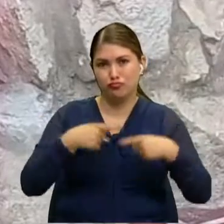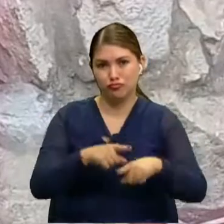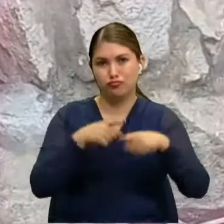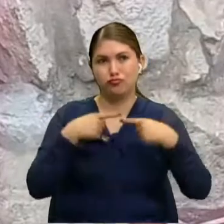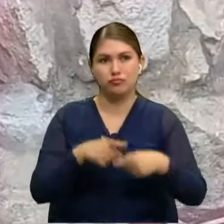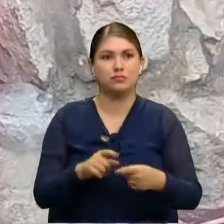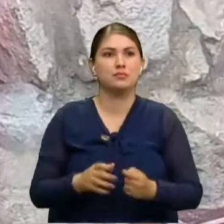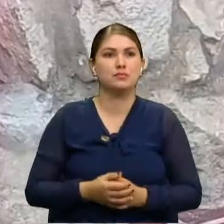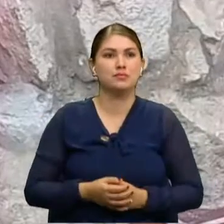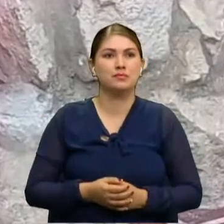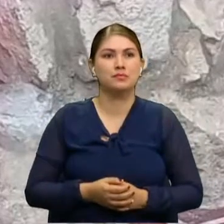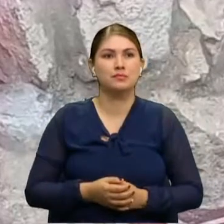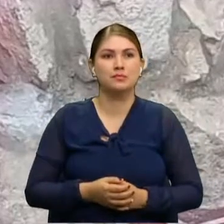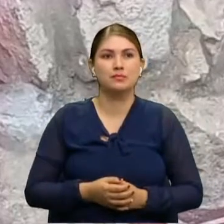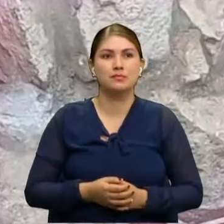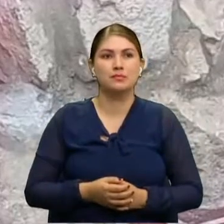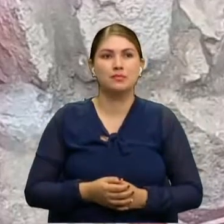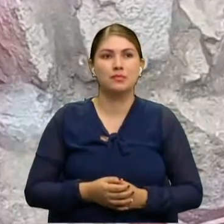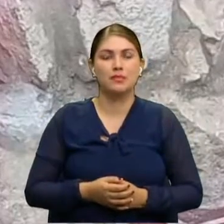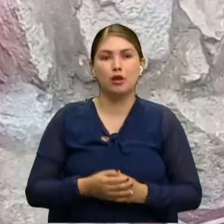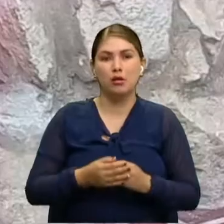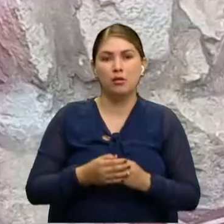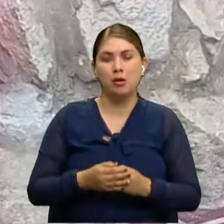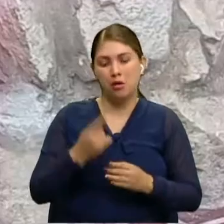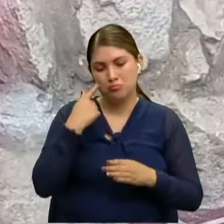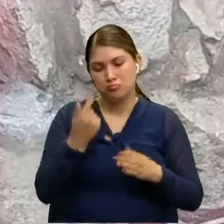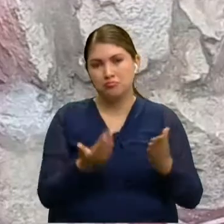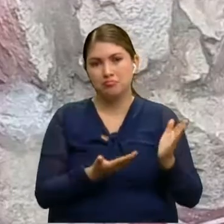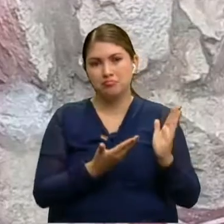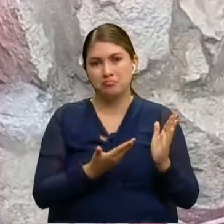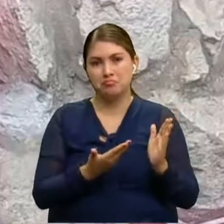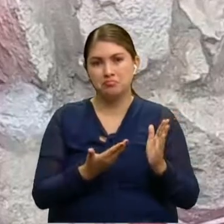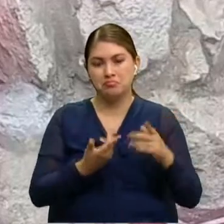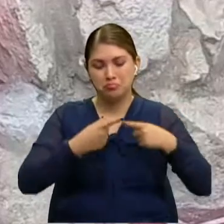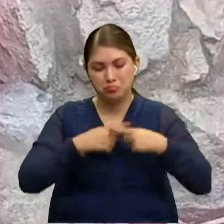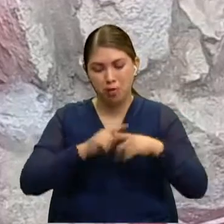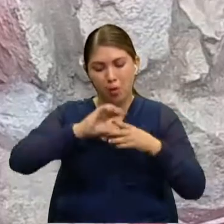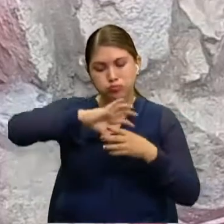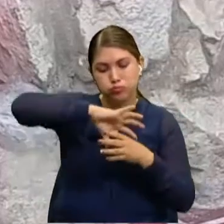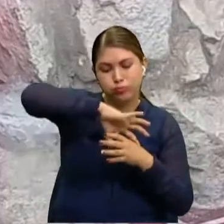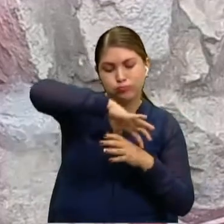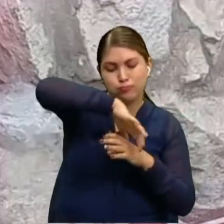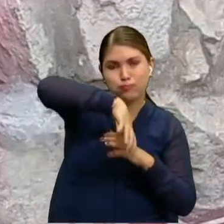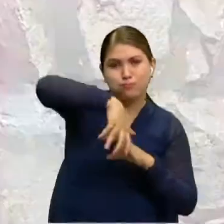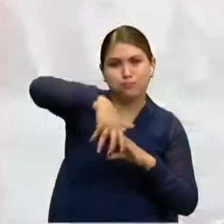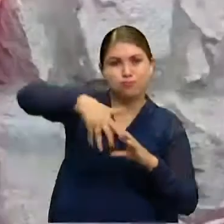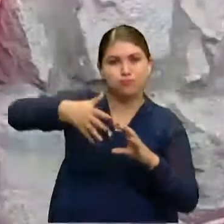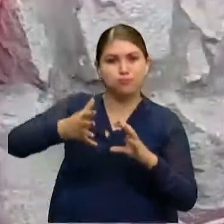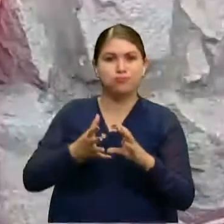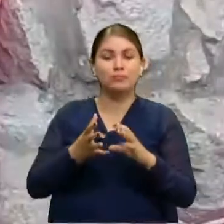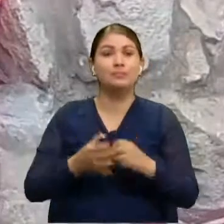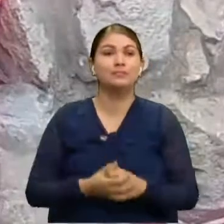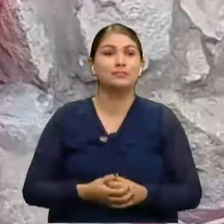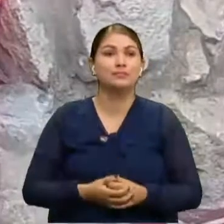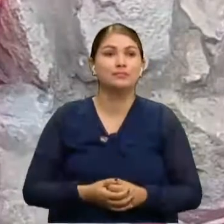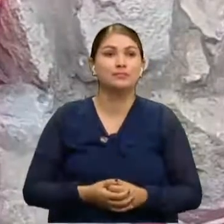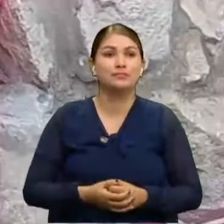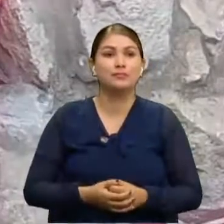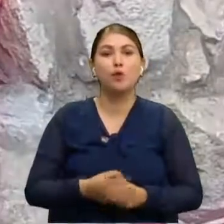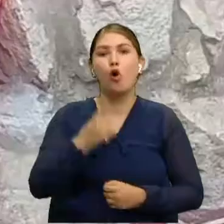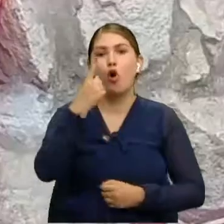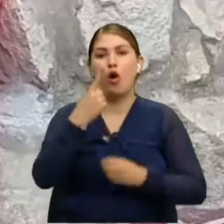Haciendo así esto y ahí quitándole esto para encerrar el corralito. Esta es una